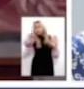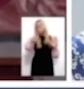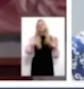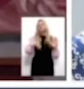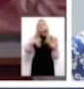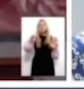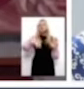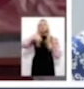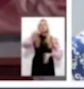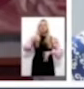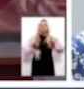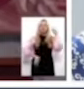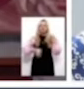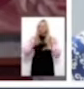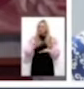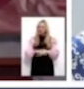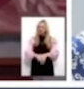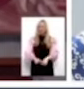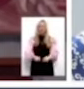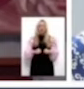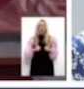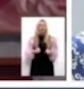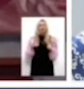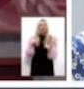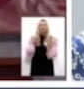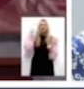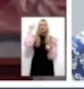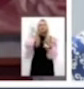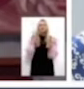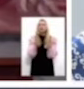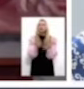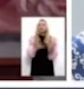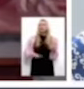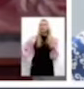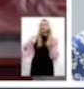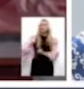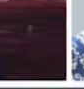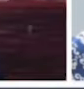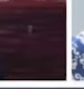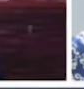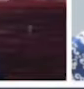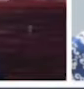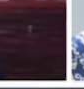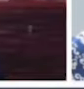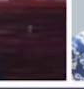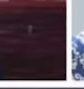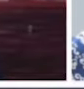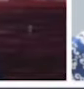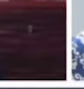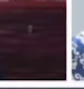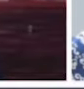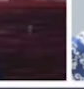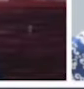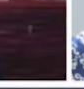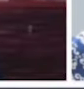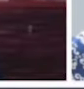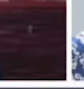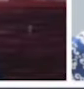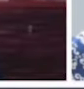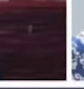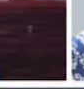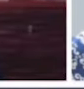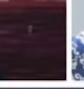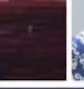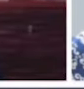engañarse. Quizá en el Senado a este tema no se le presta toda la atención, porque ellos no tienen la atribución de a la aprobación